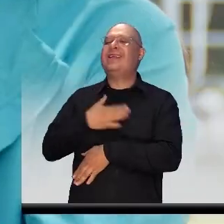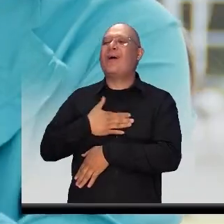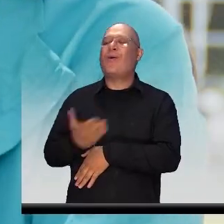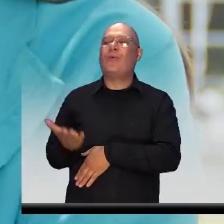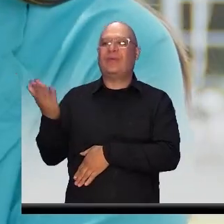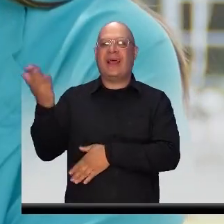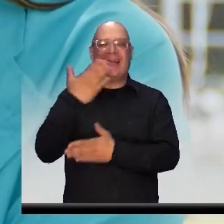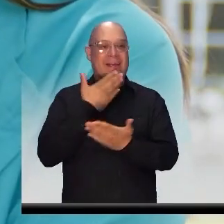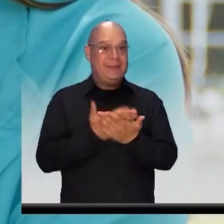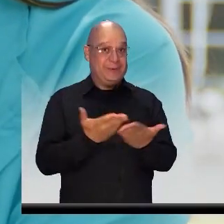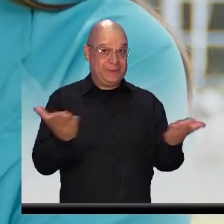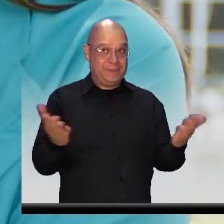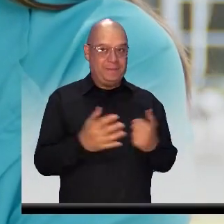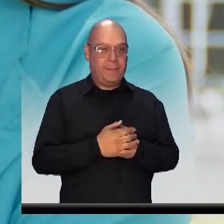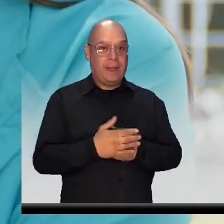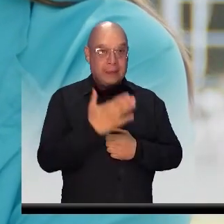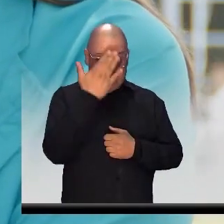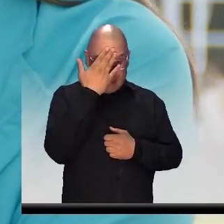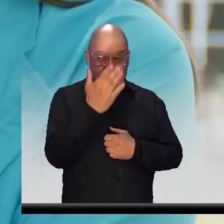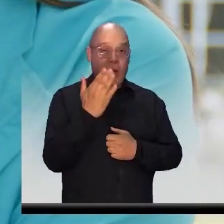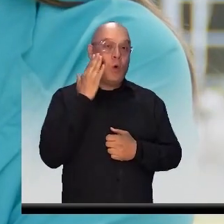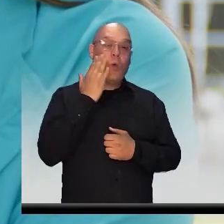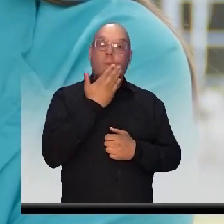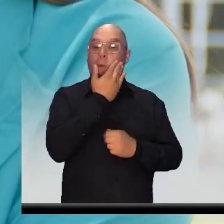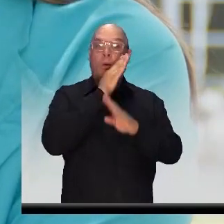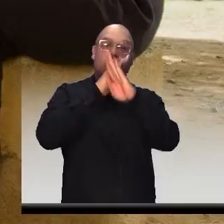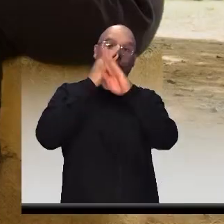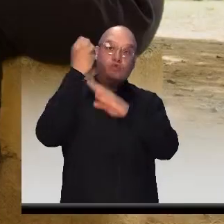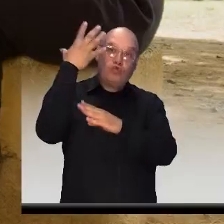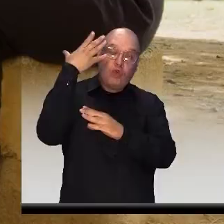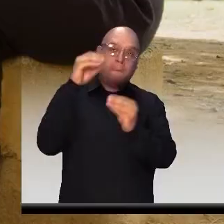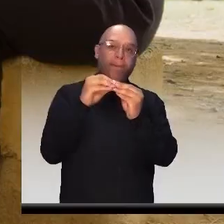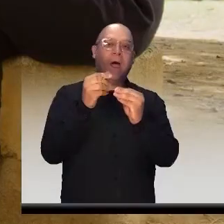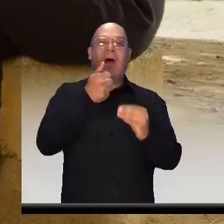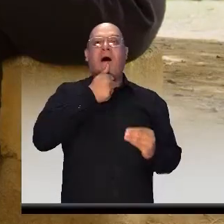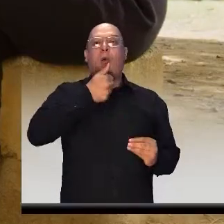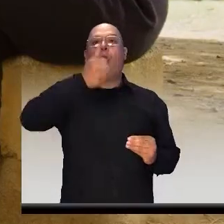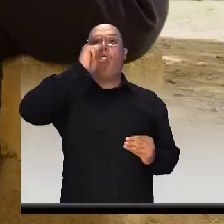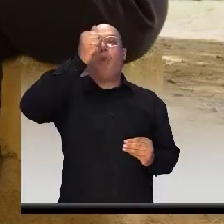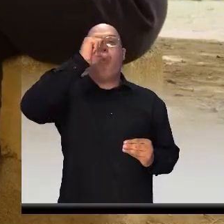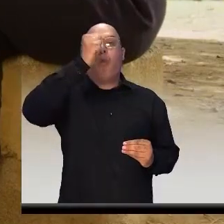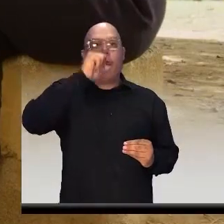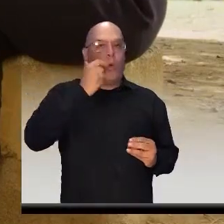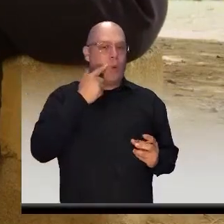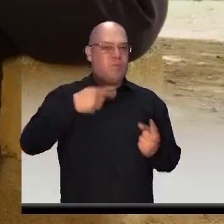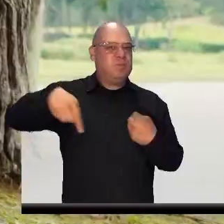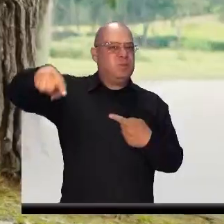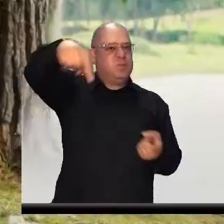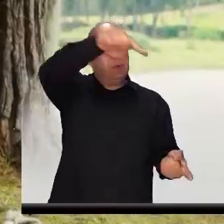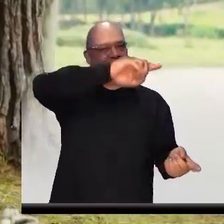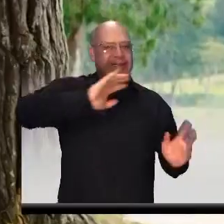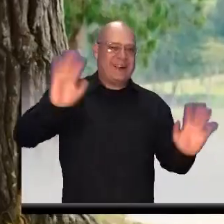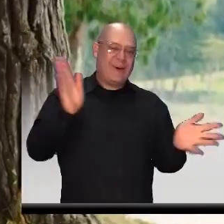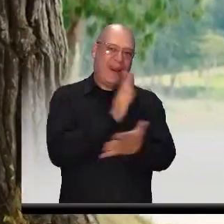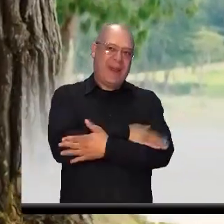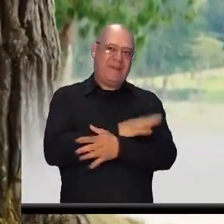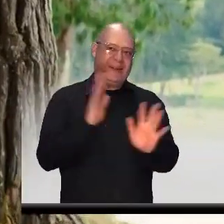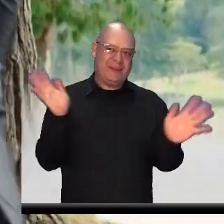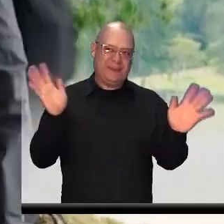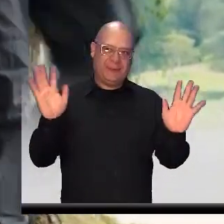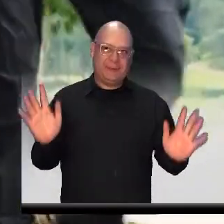una. Recuerda pues llevar bloqueador y buena hidratación, Alejo, para todas estas chocoaventuras tuyas. Un abrazo, chao.